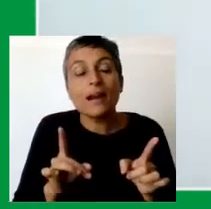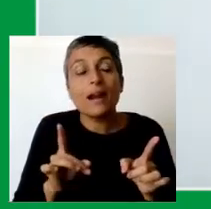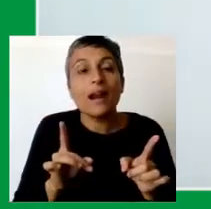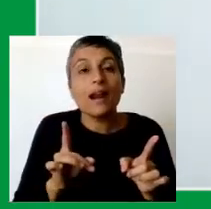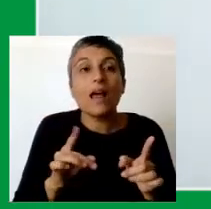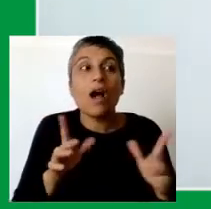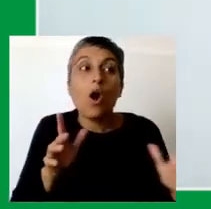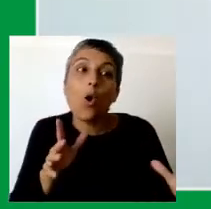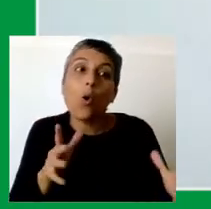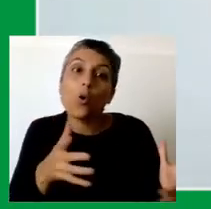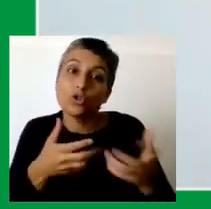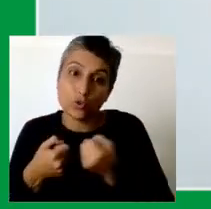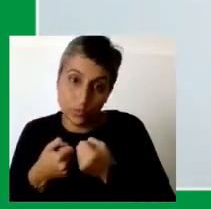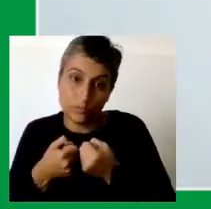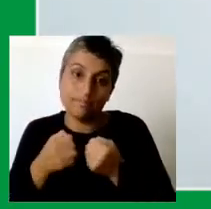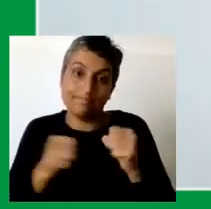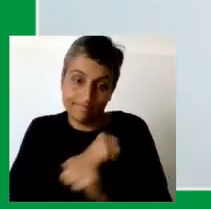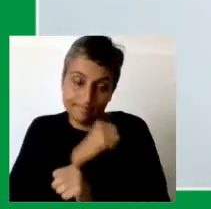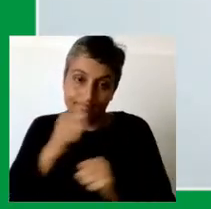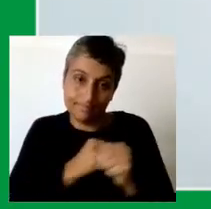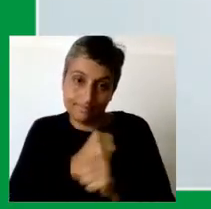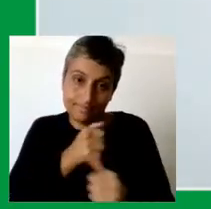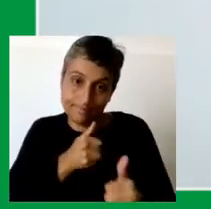esta tecnología.